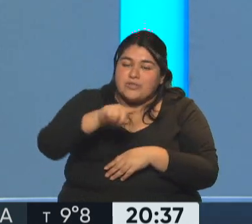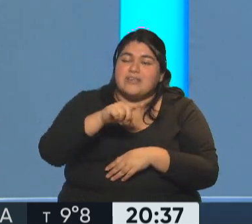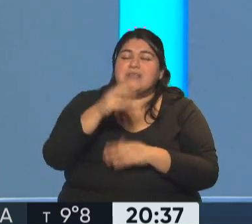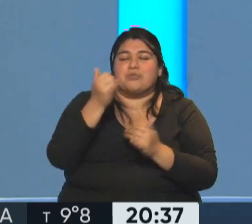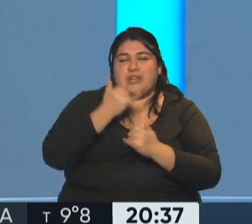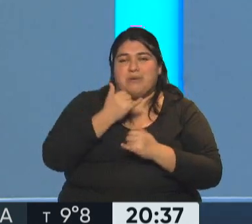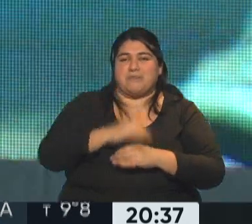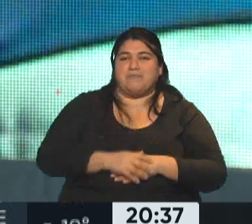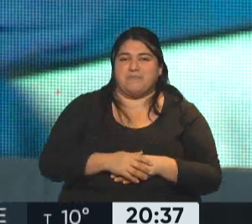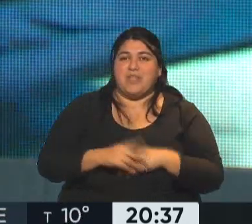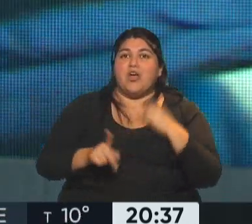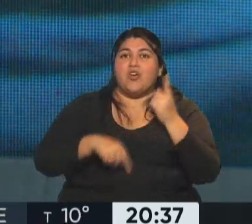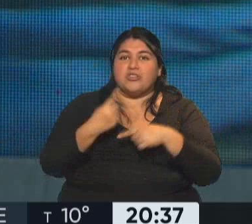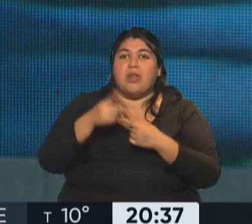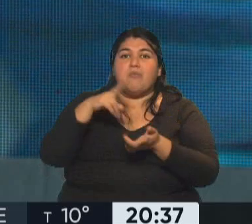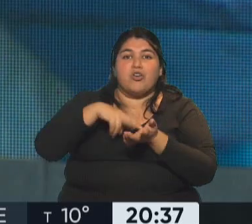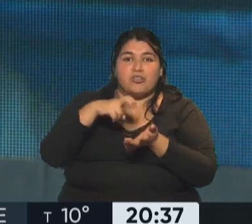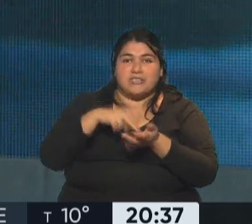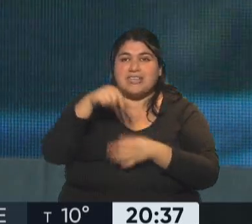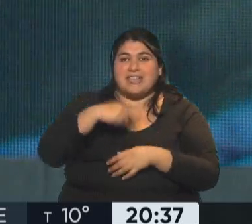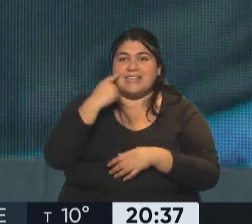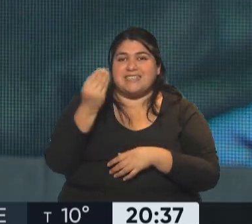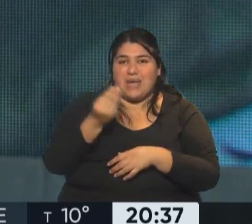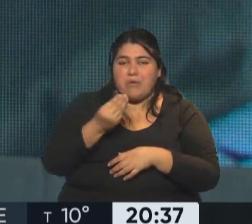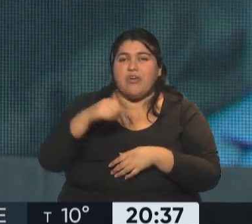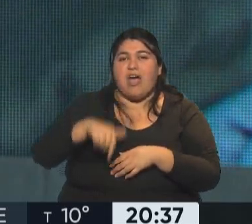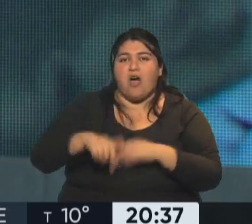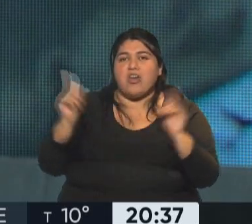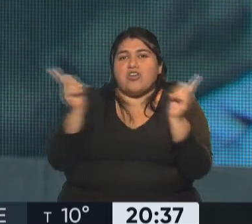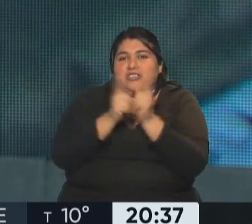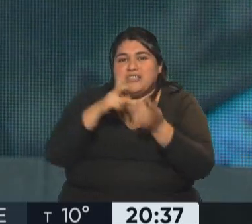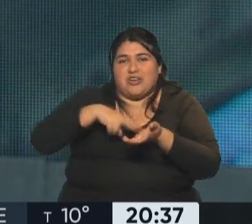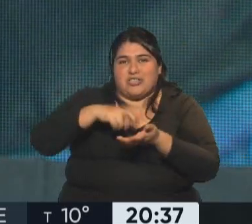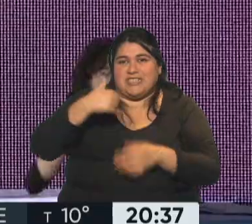A usted. Bien, continuamos en el Noti del sábado, ahora con esta síntesis de noticias de nuestro país.